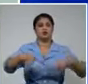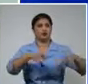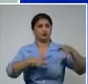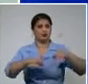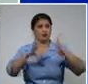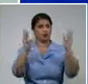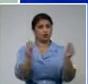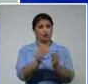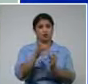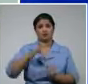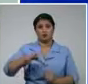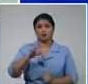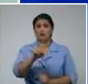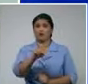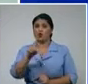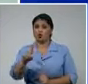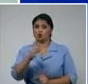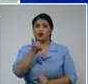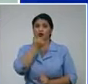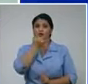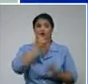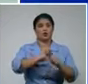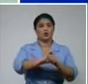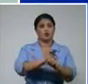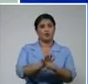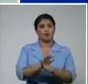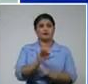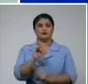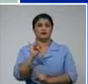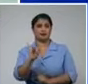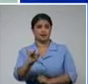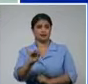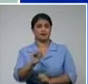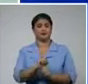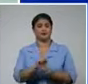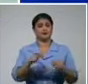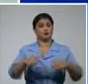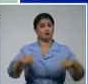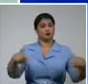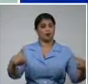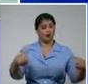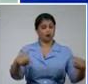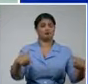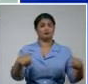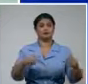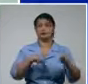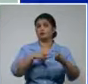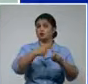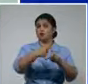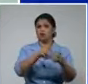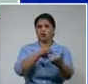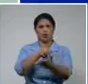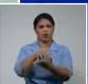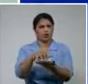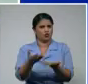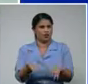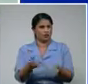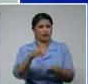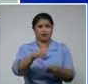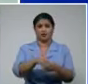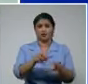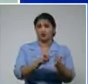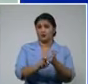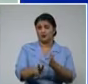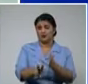municipios. El mayor número, que además es donde tiene la mayor concentración y la mayor transmisión esta provincia, es el